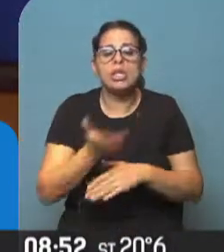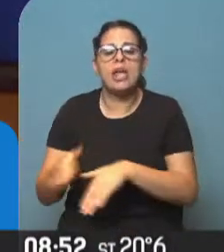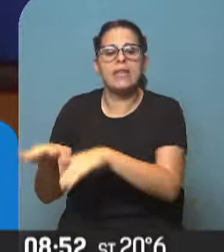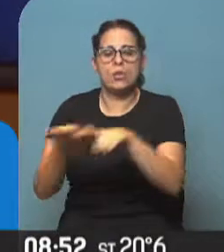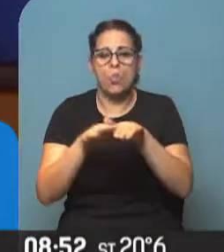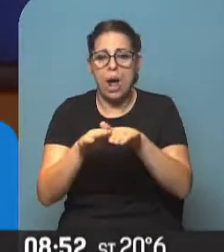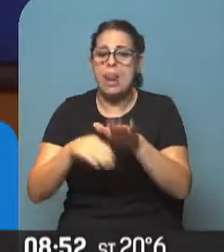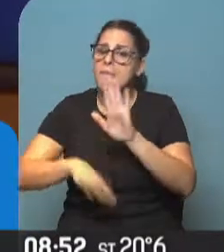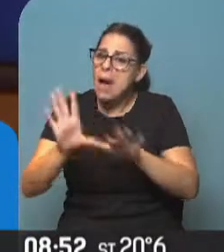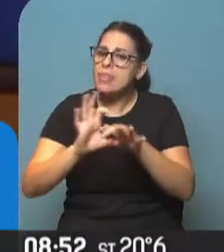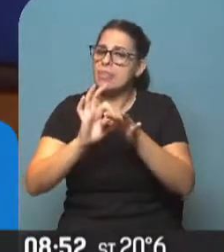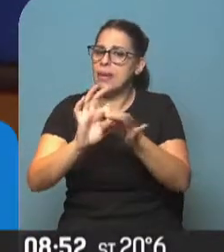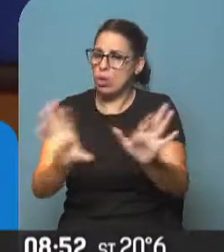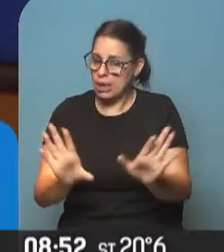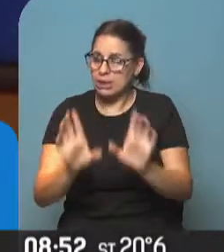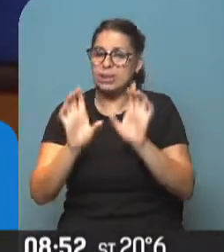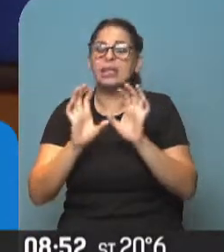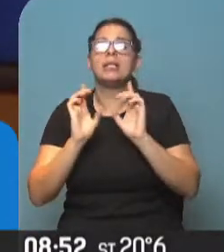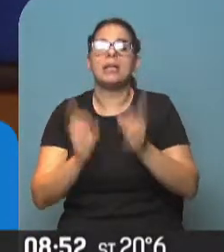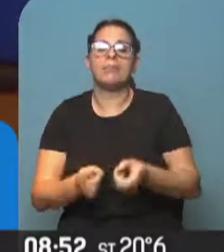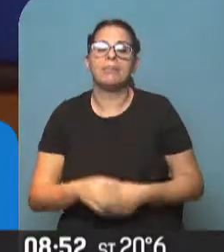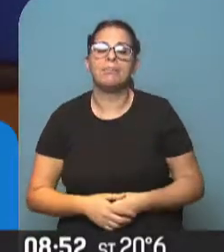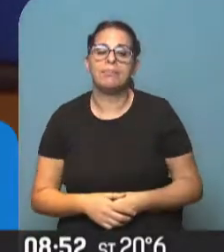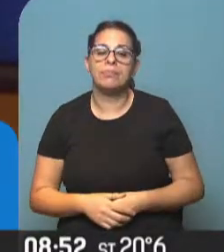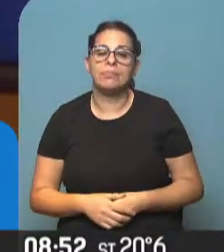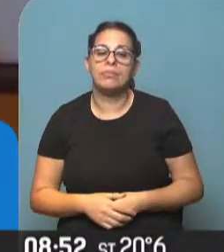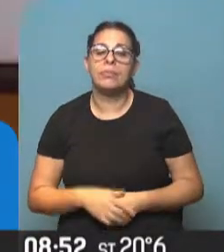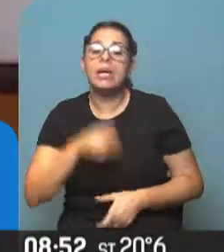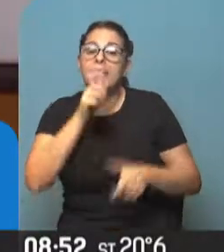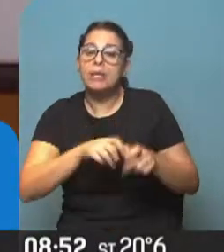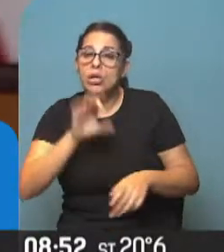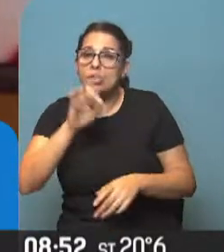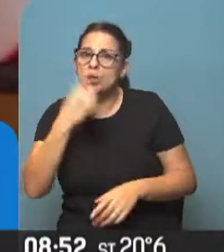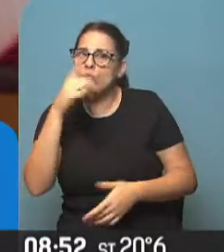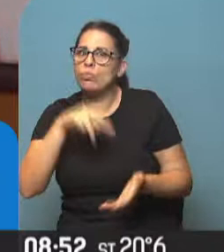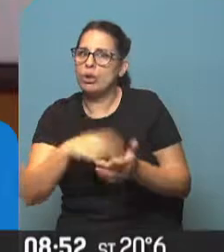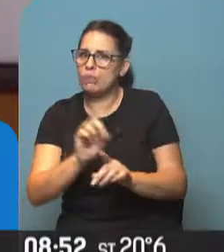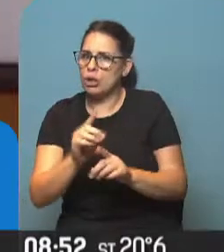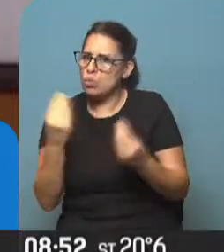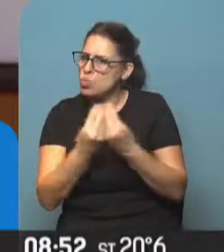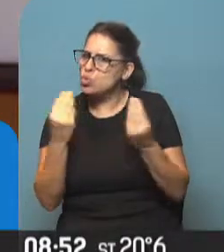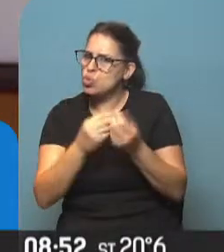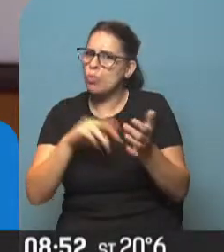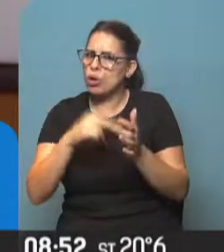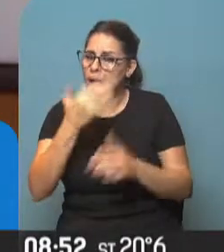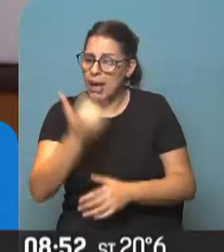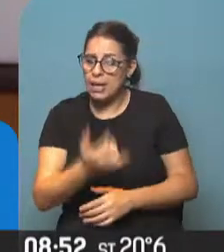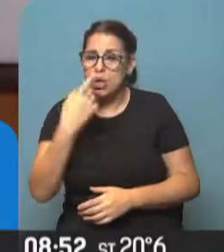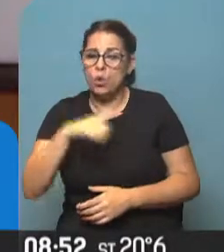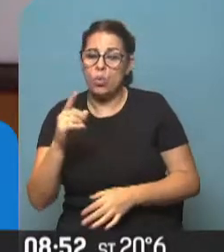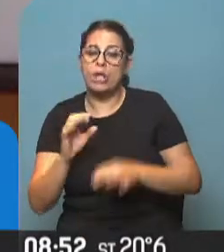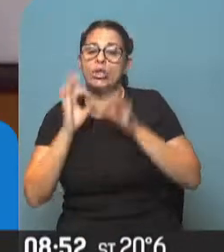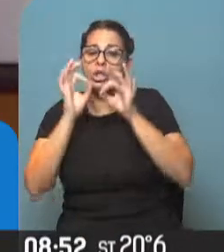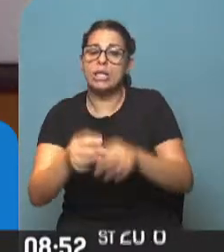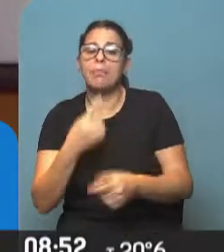democrática no entonces estas personas no tienen un solo problema tienen un cúmulo de problemas y cuando llegan en una